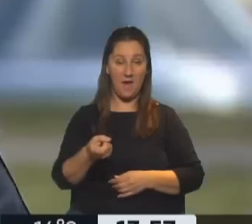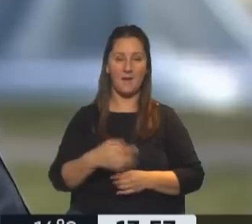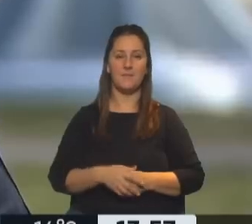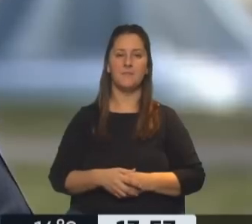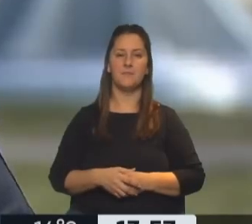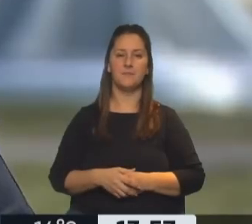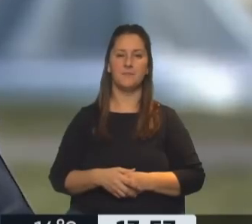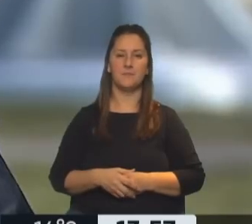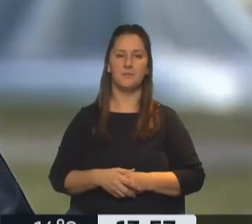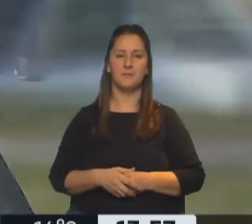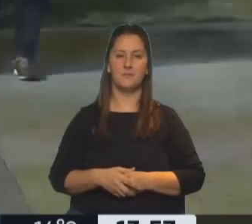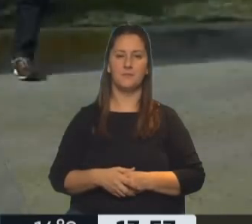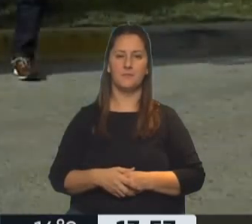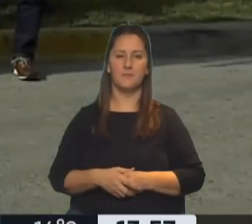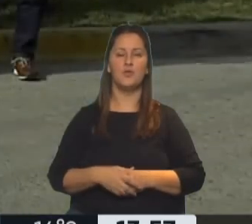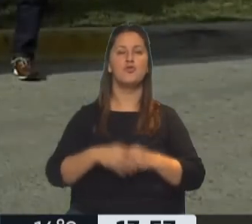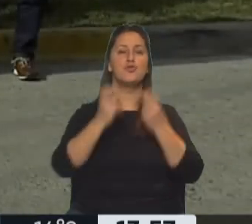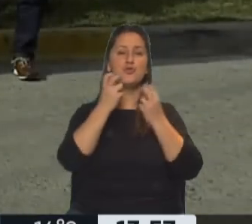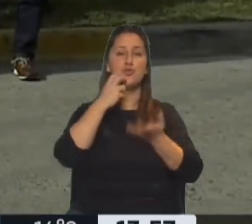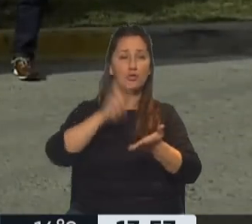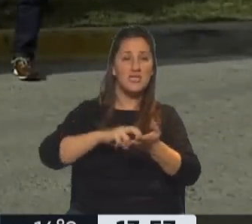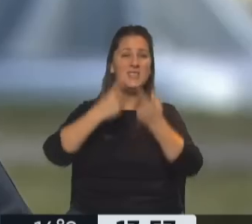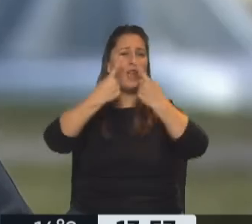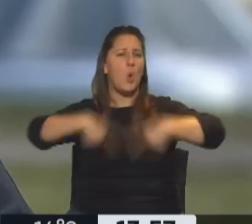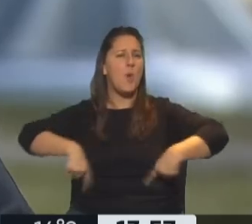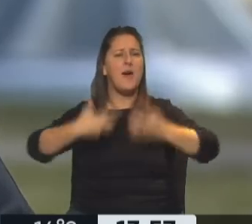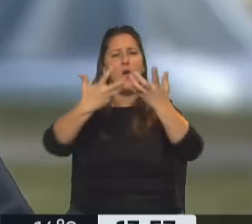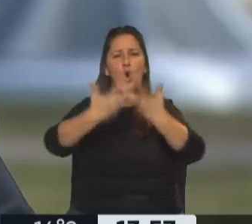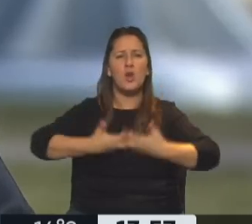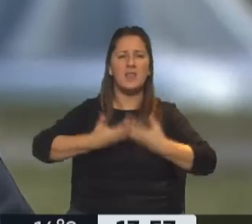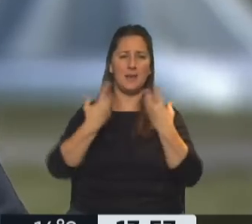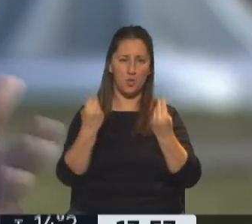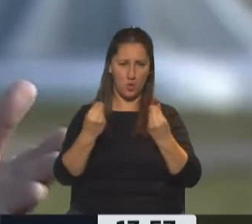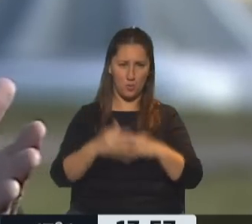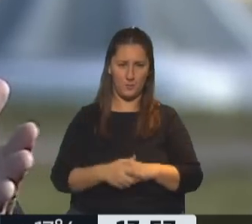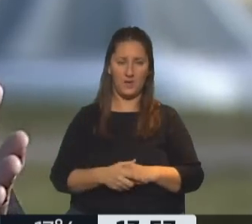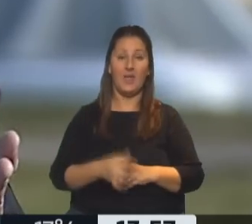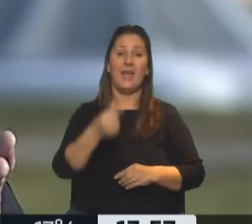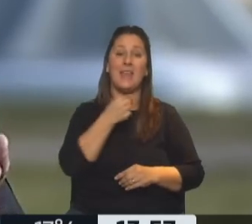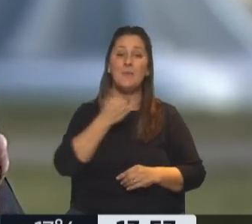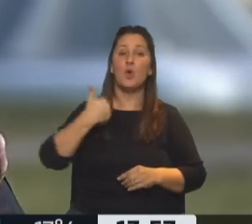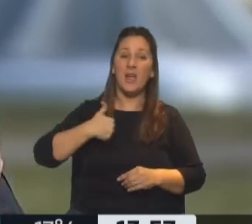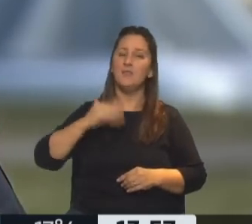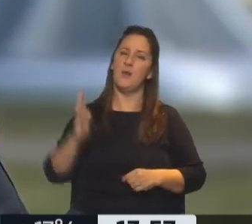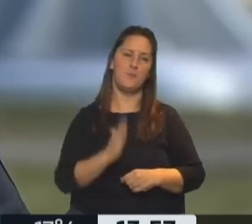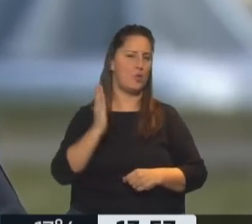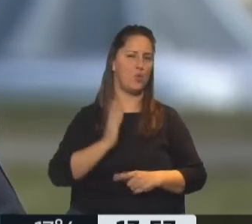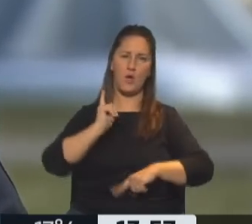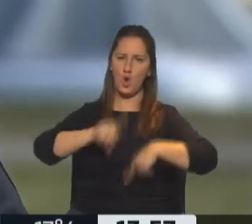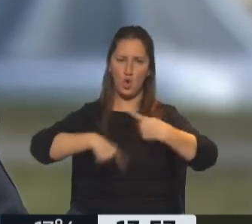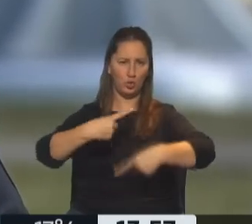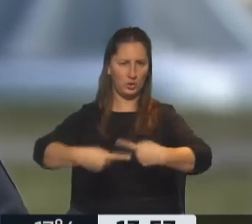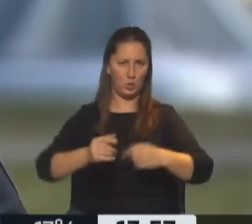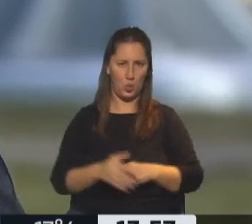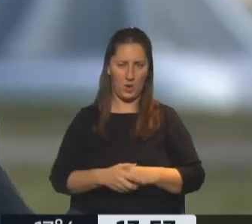Mañana tendrán las noticias de cómo es eso. Queremos que la Argentina siga produciendo, queremos que la